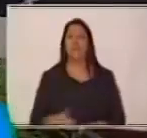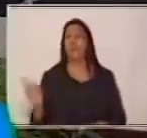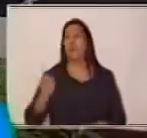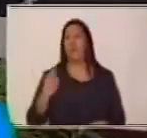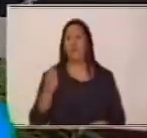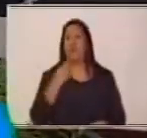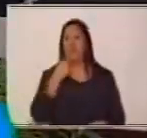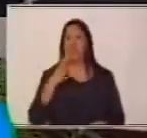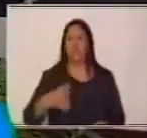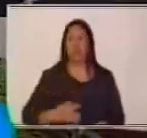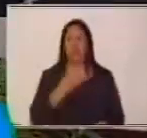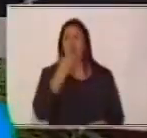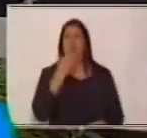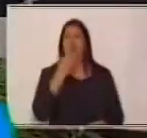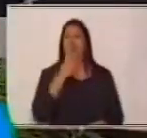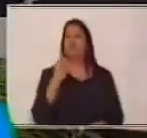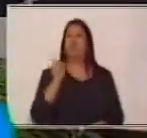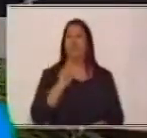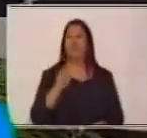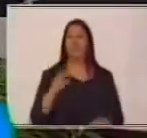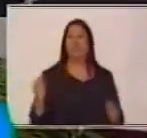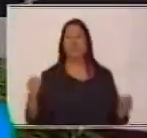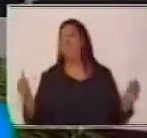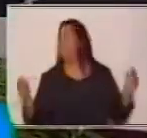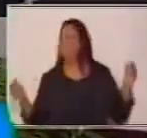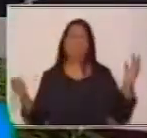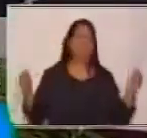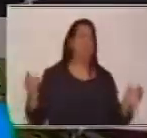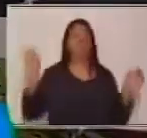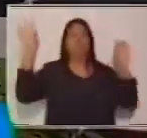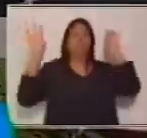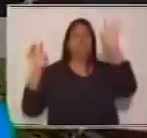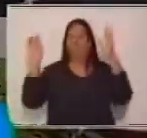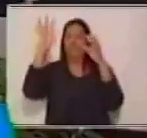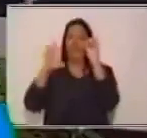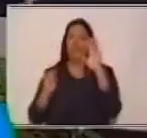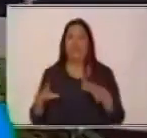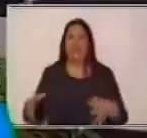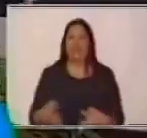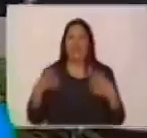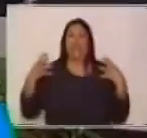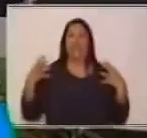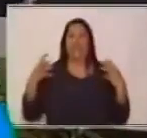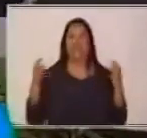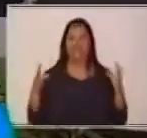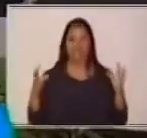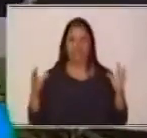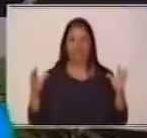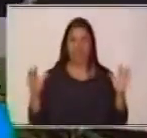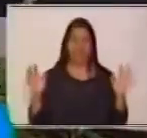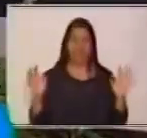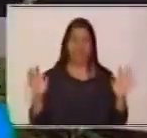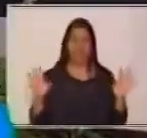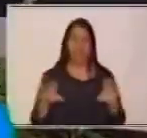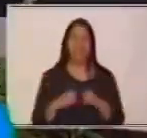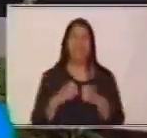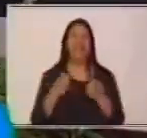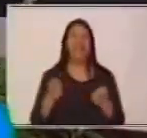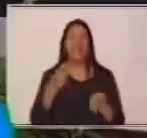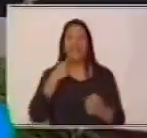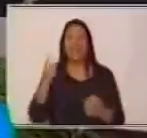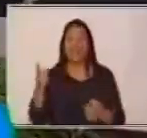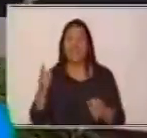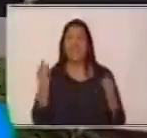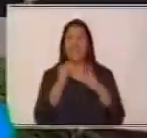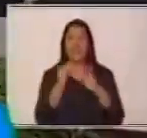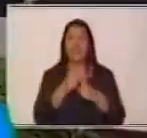enojado. Nos está diciendo echar chispas. Entonces el término real está siendo sustituido